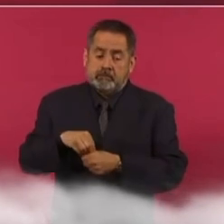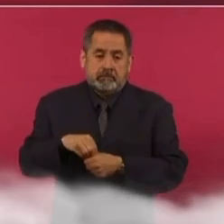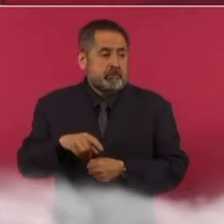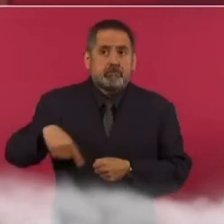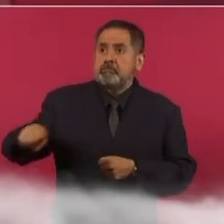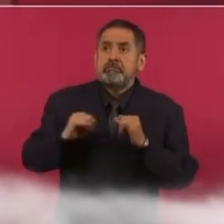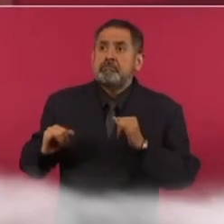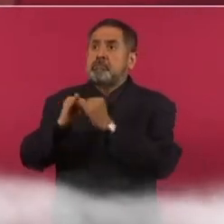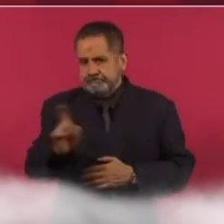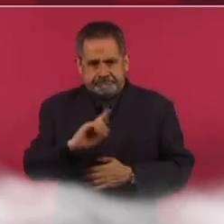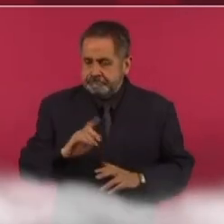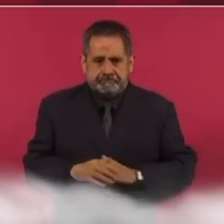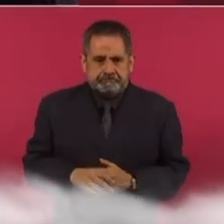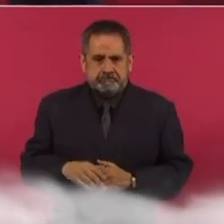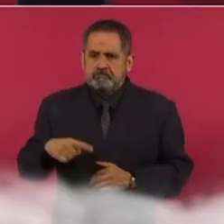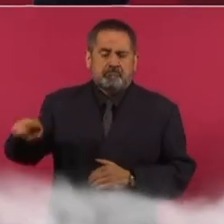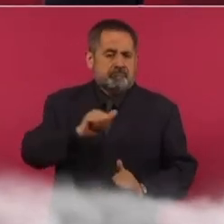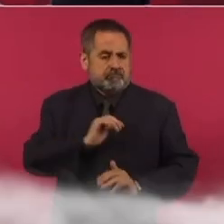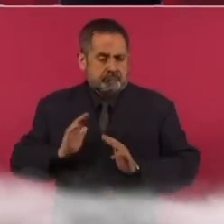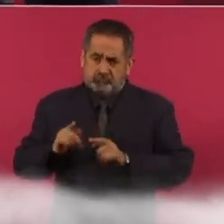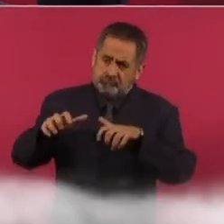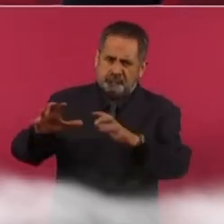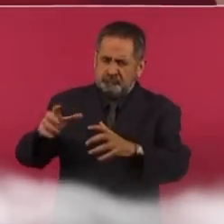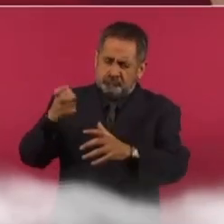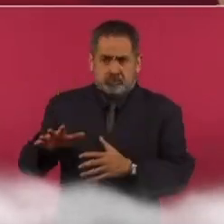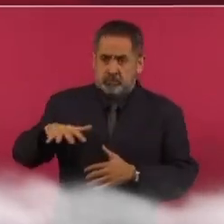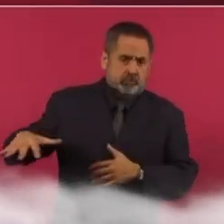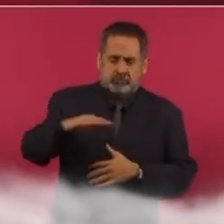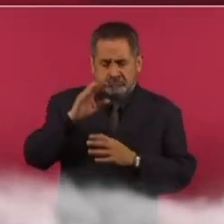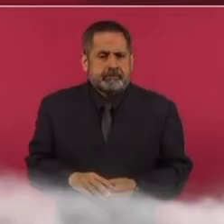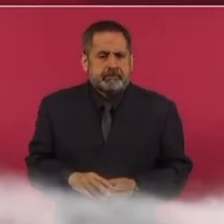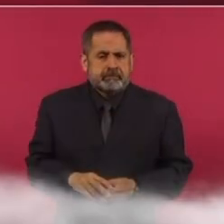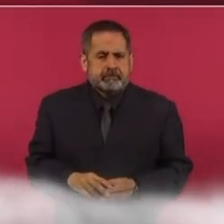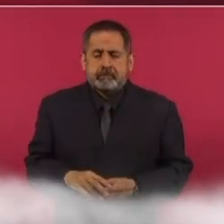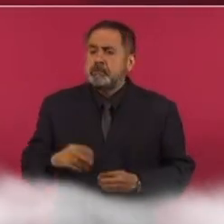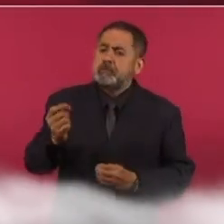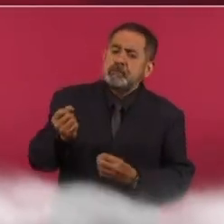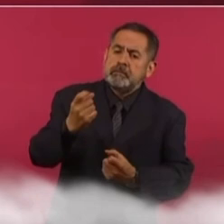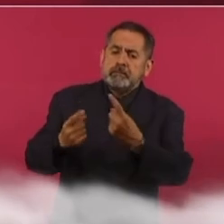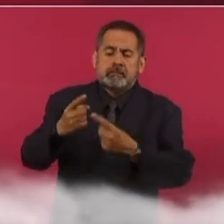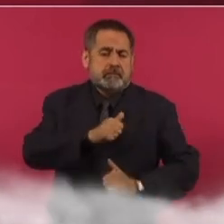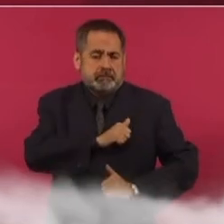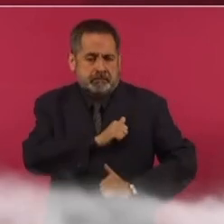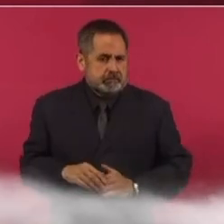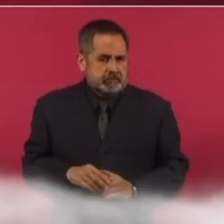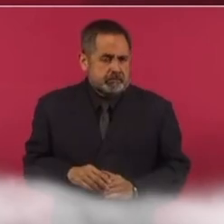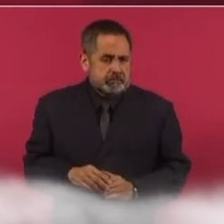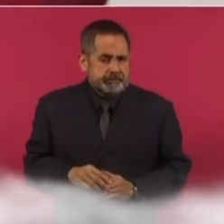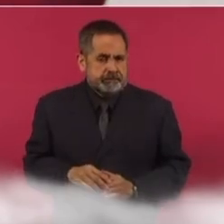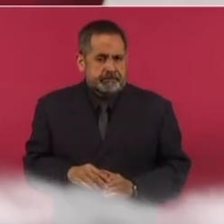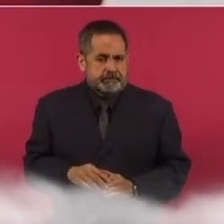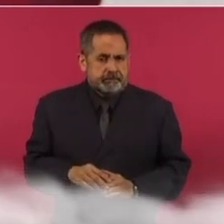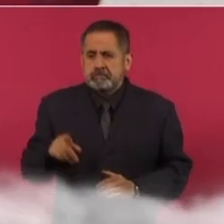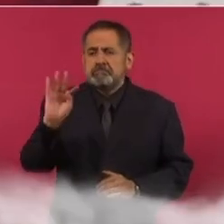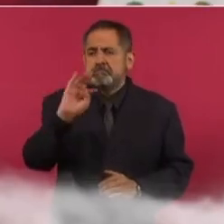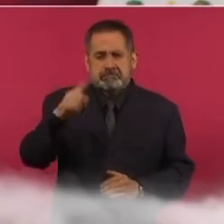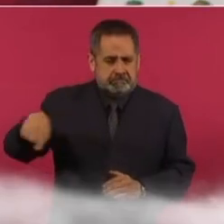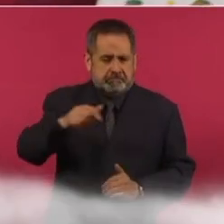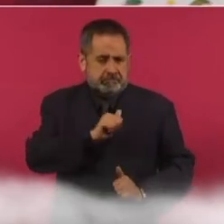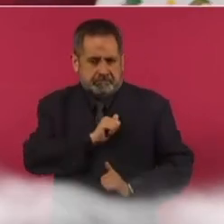las instituciones. No, el ejército mexicano es una institución. Si unos oficiales, soldados,